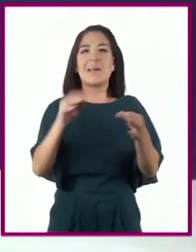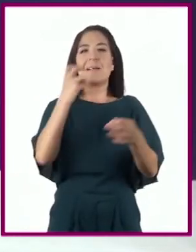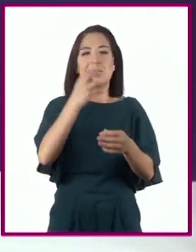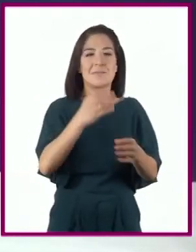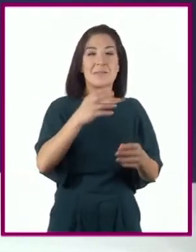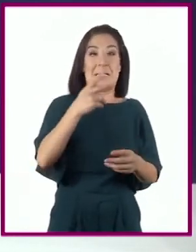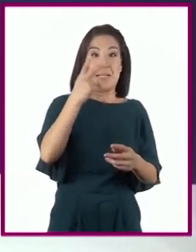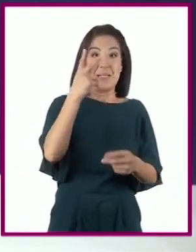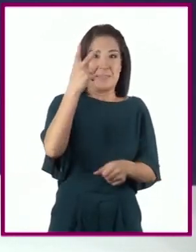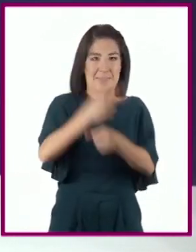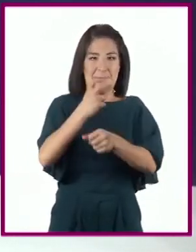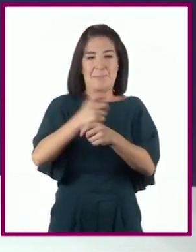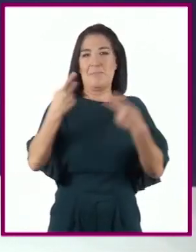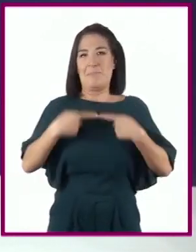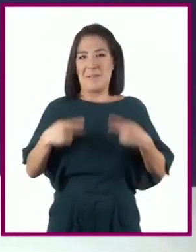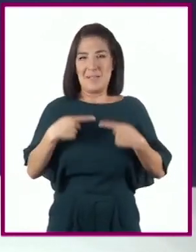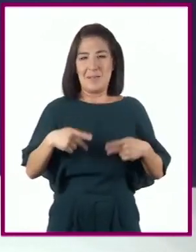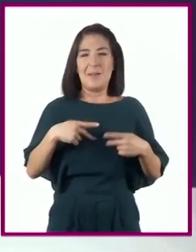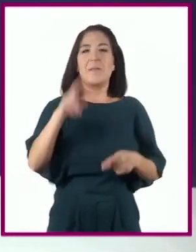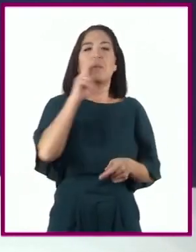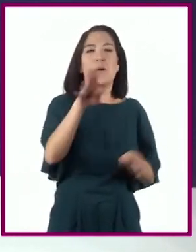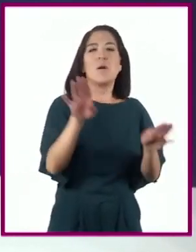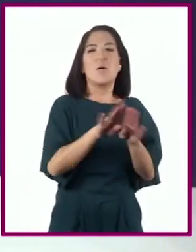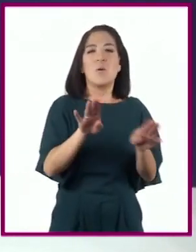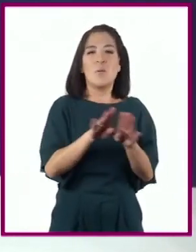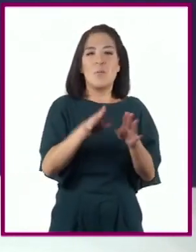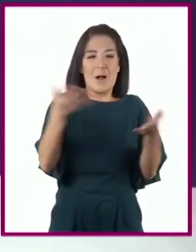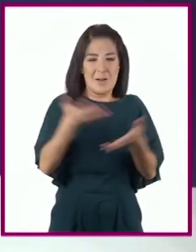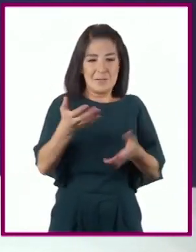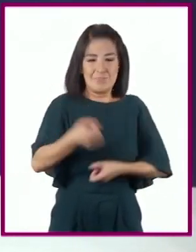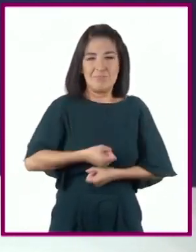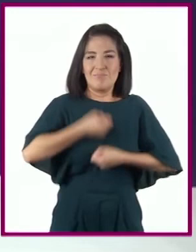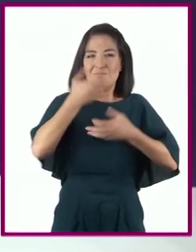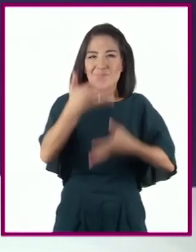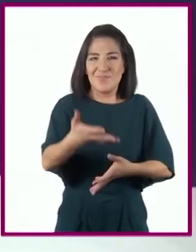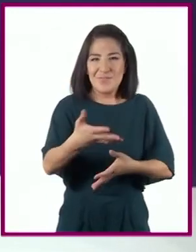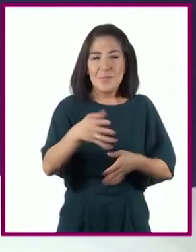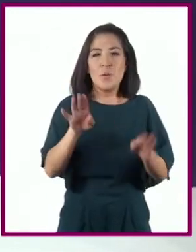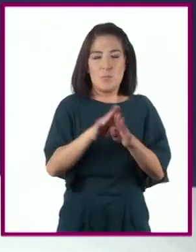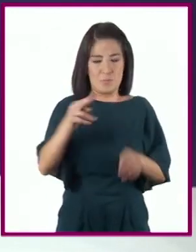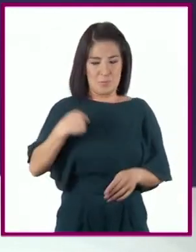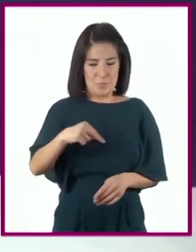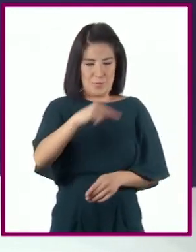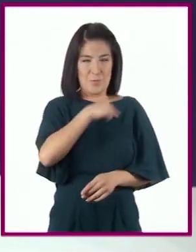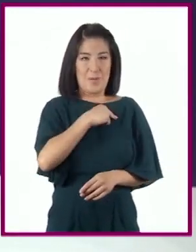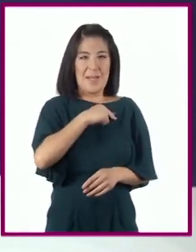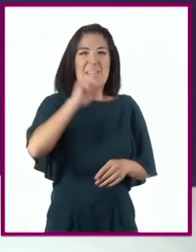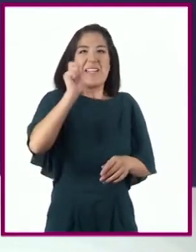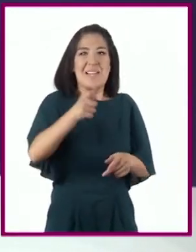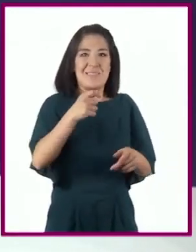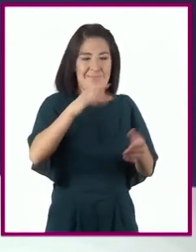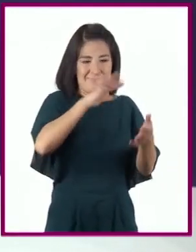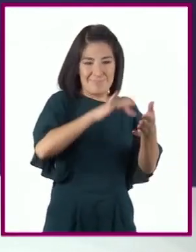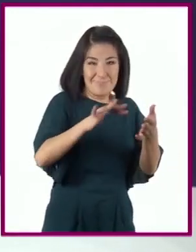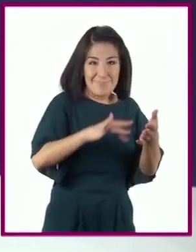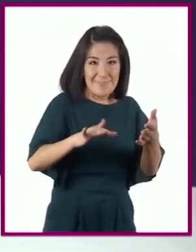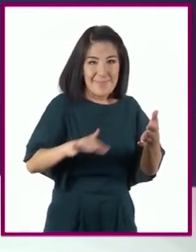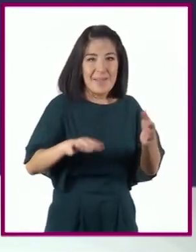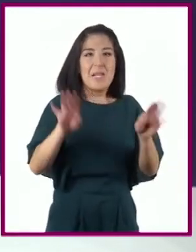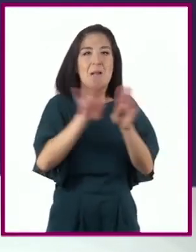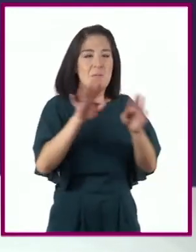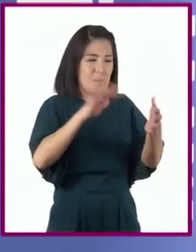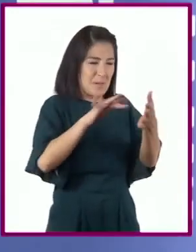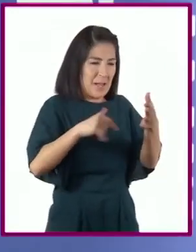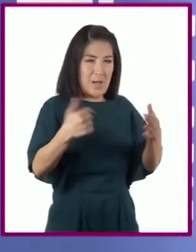en segunda persona. El efecto que produce es la sensación de ser nosotros, los lectores, quienes estamos